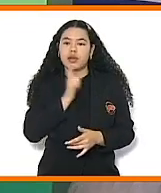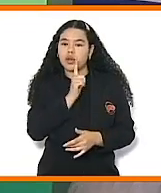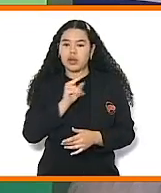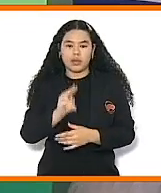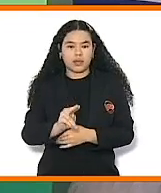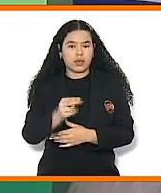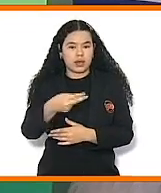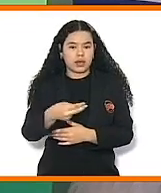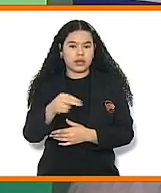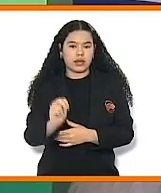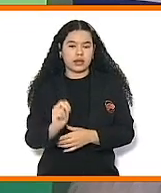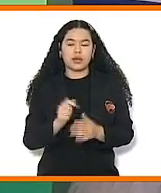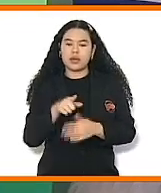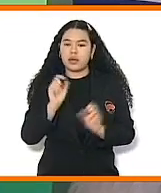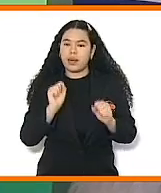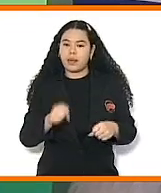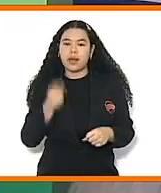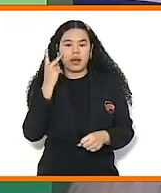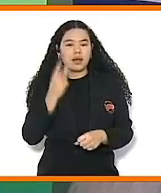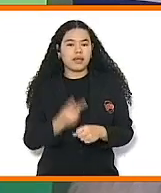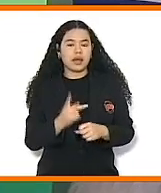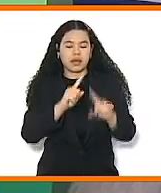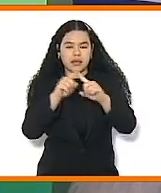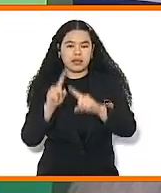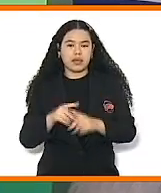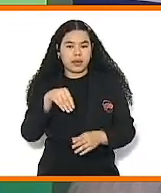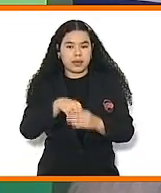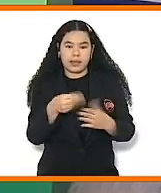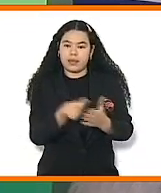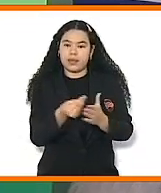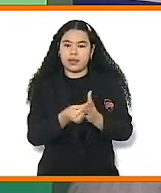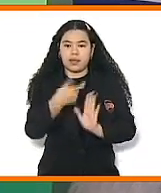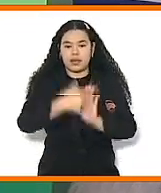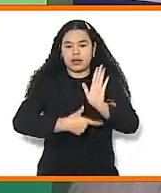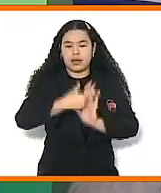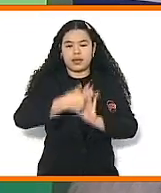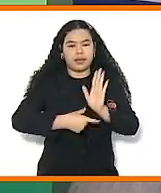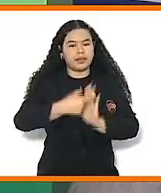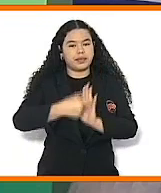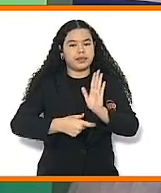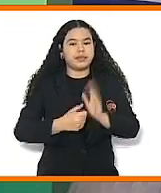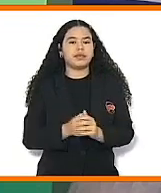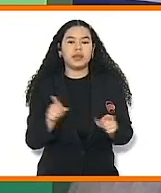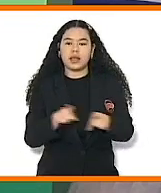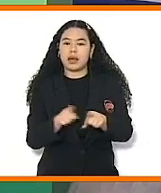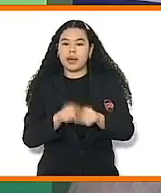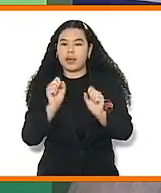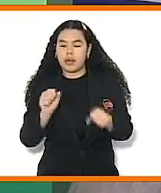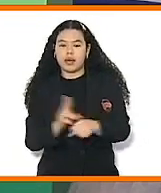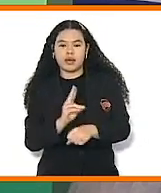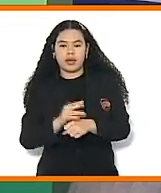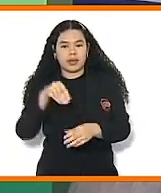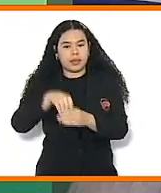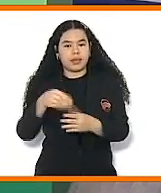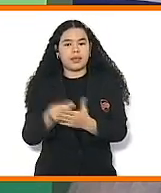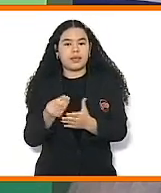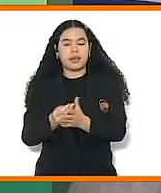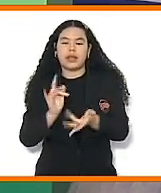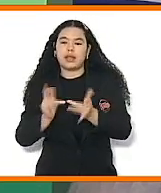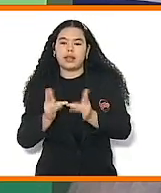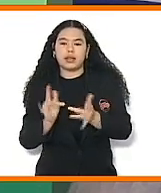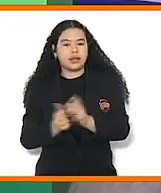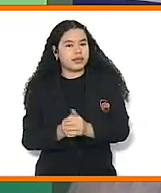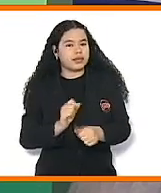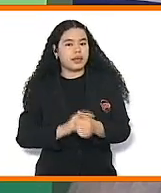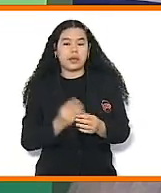loto.hn y a tu disposición puedes utilizar Loto Saldo ingresando tu tarjeta de crédito o débito o también utilizando tu billetera electrónica preferida.